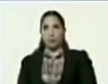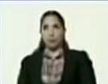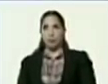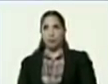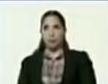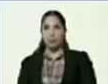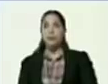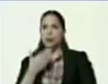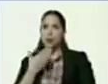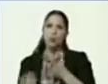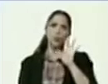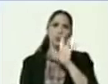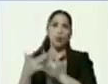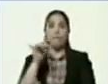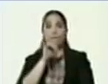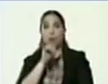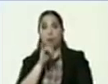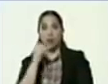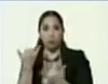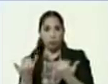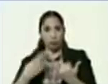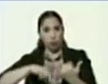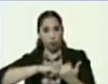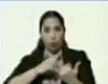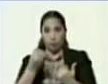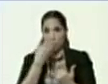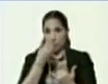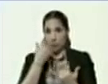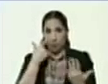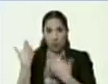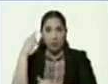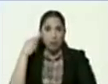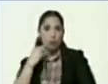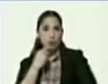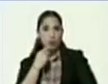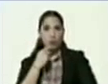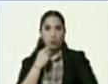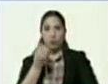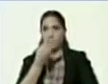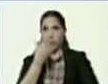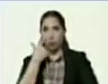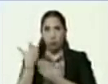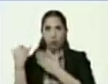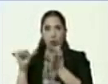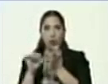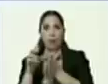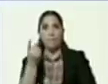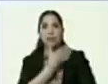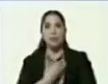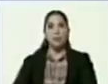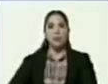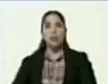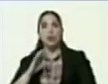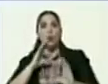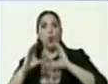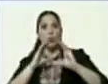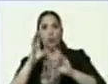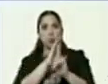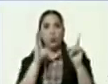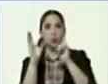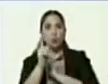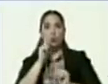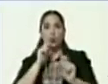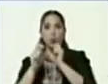Así es, gracias por este contacto informativo que lo establecemos desde la sala de prensa, Simón Bolívar, del Palacio de Miraflores, donde el vicepresidente de comunicación, cultura y